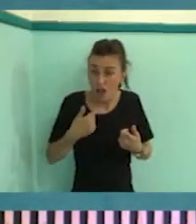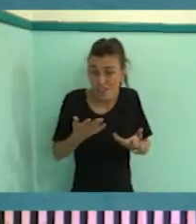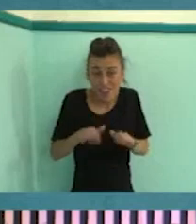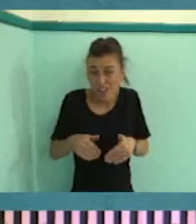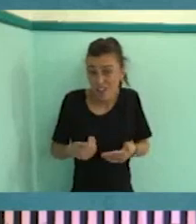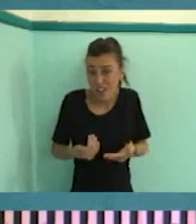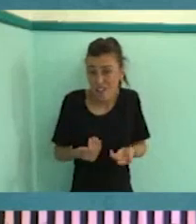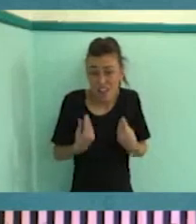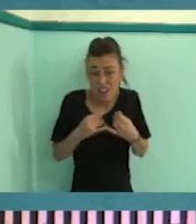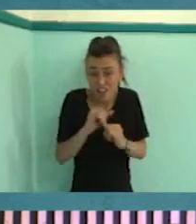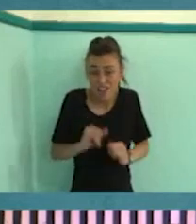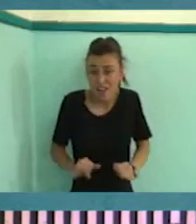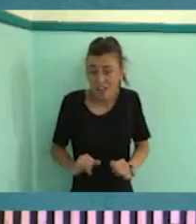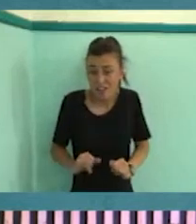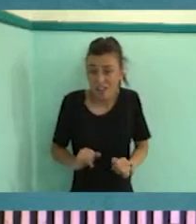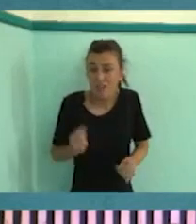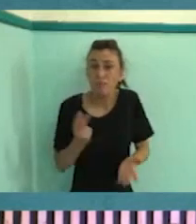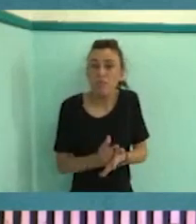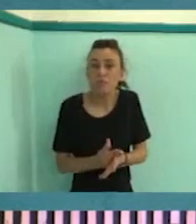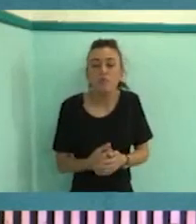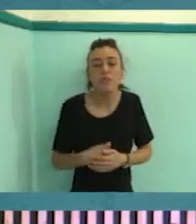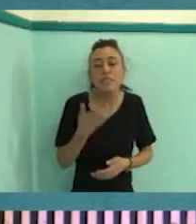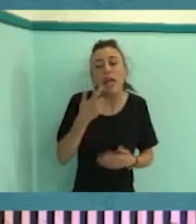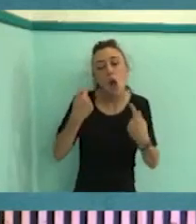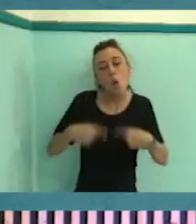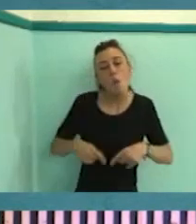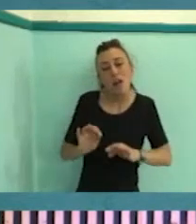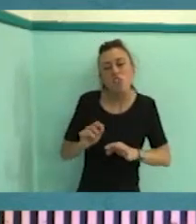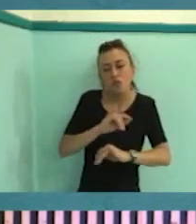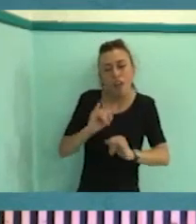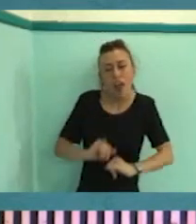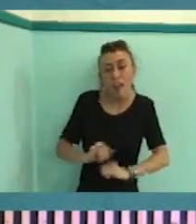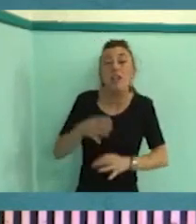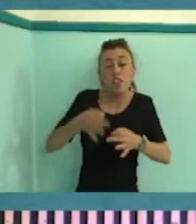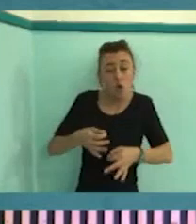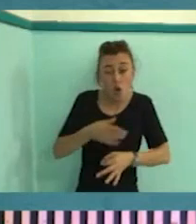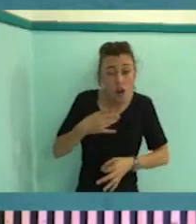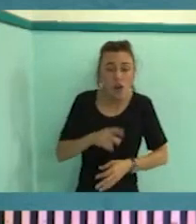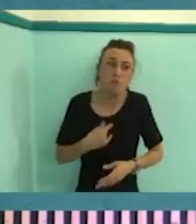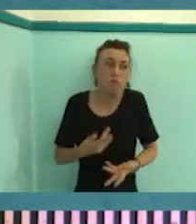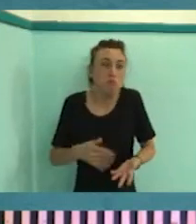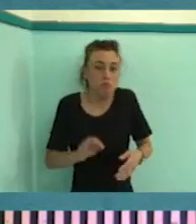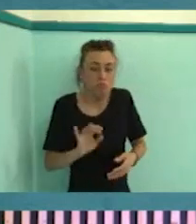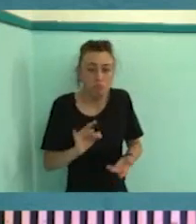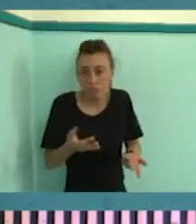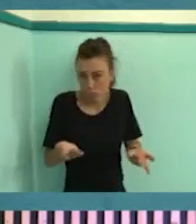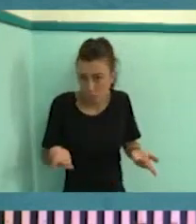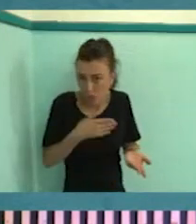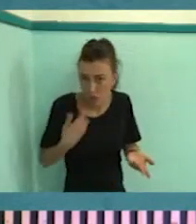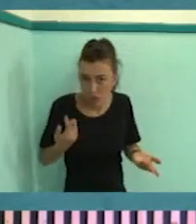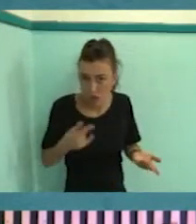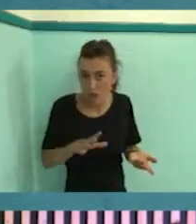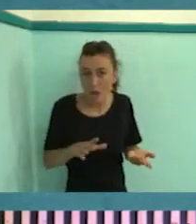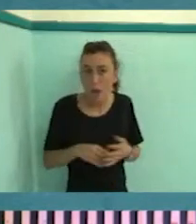tengas este cuerpo vas a ser superfeliz seguro que no quieres entonces cómo no lo vas a hac hac no la cirugía bariátrica no se realiza por